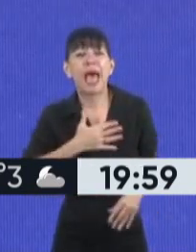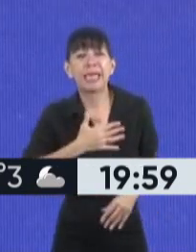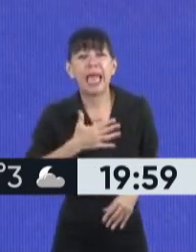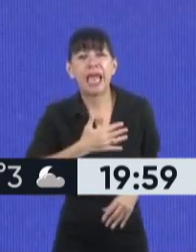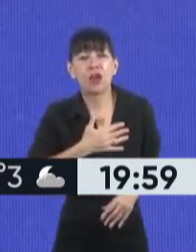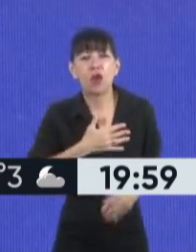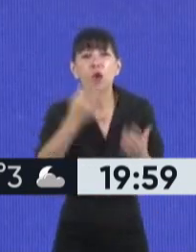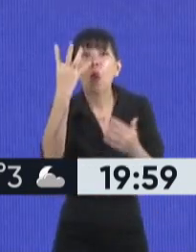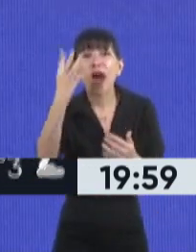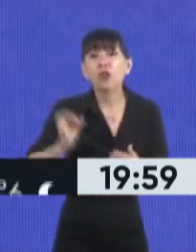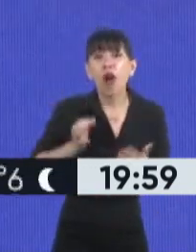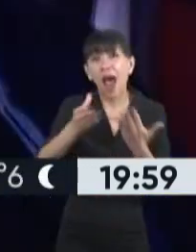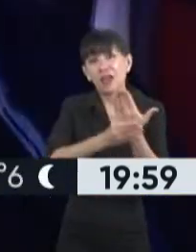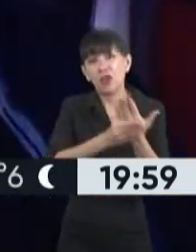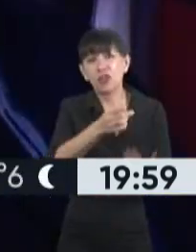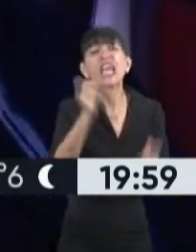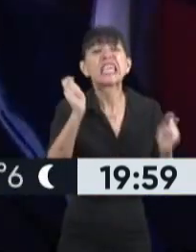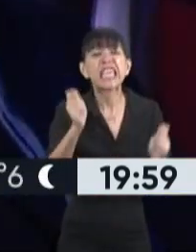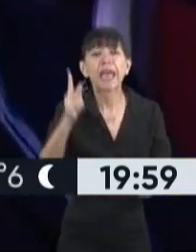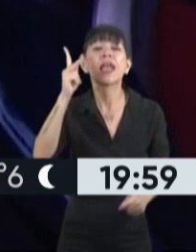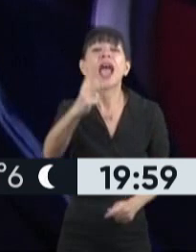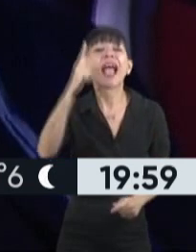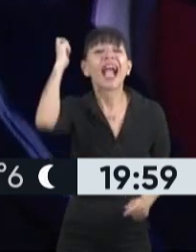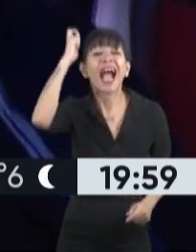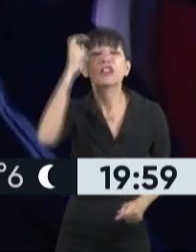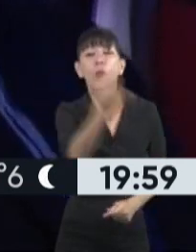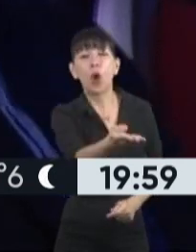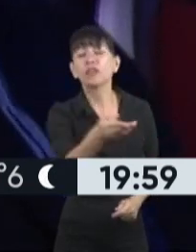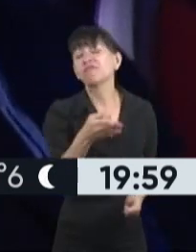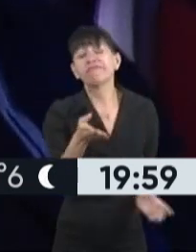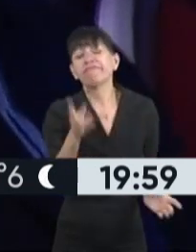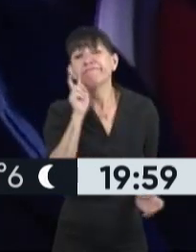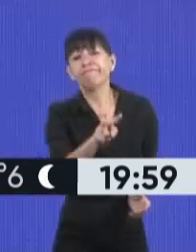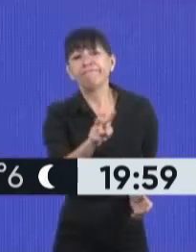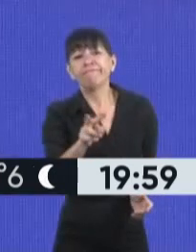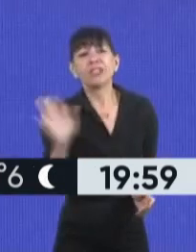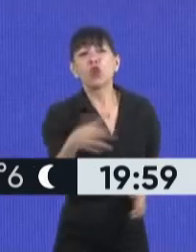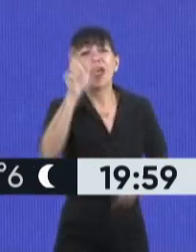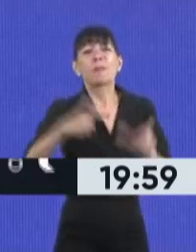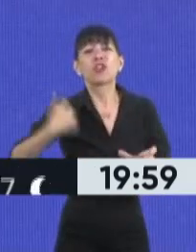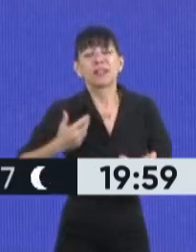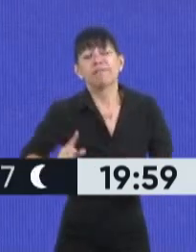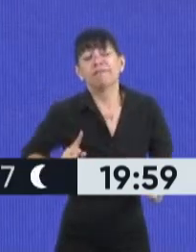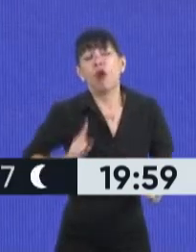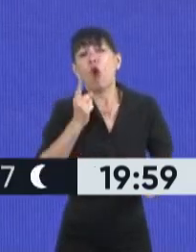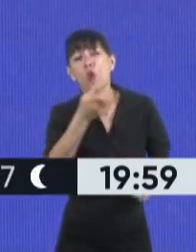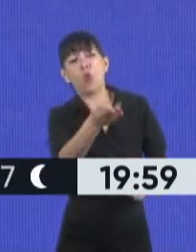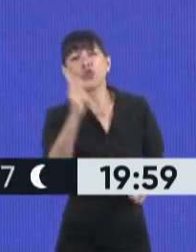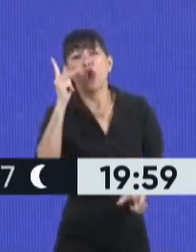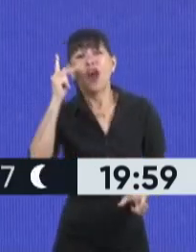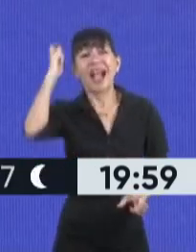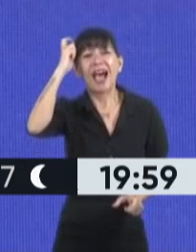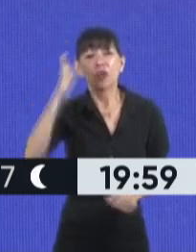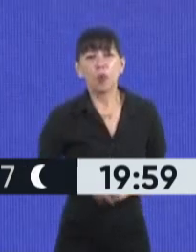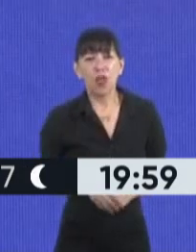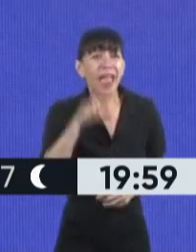ministro en estos 4 años. Se llama Gabriel Catopodis. Es un orgullo para toda la Argentina. Llevó adelante un plan de obras